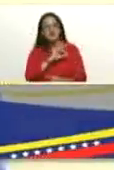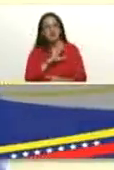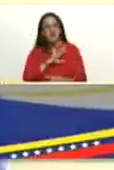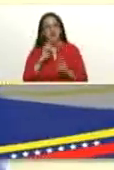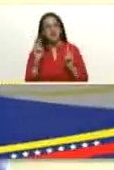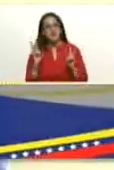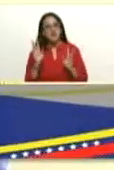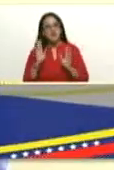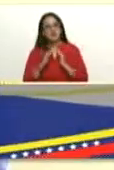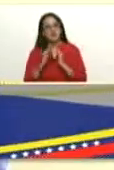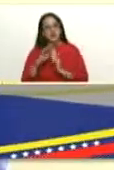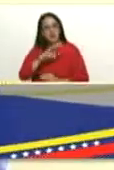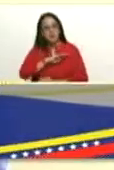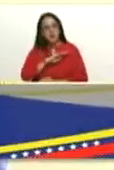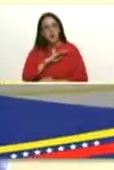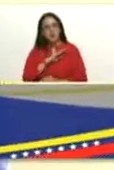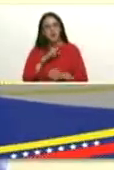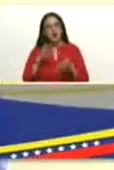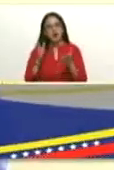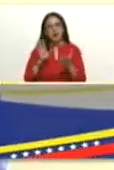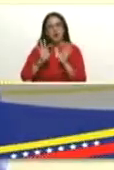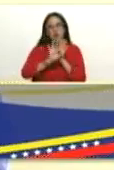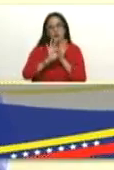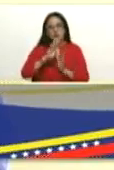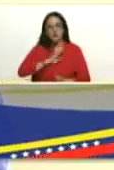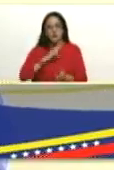vivienda propia, techo propio, documento en mano,